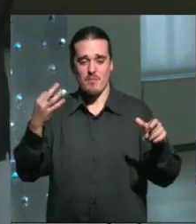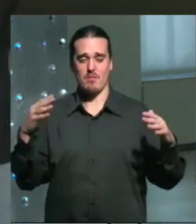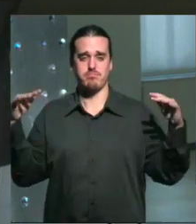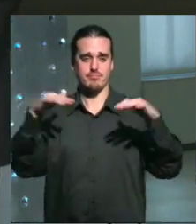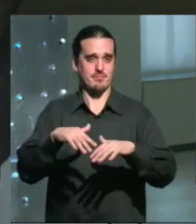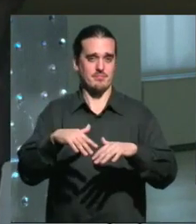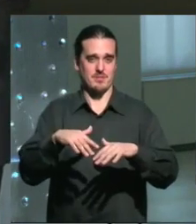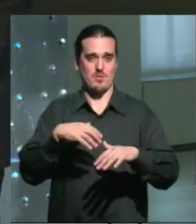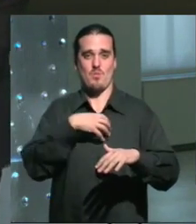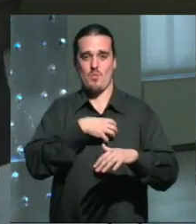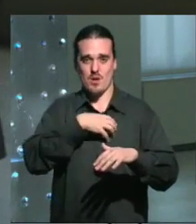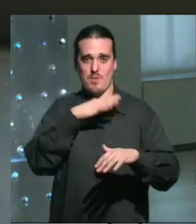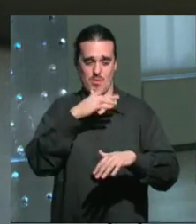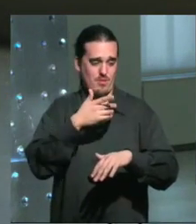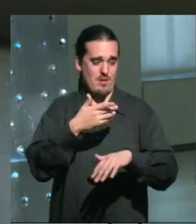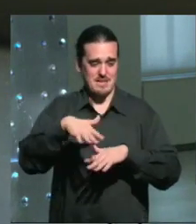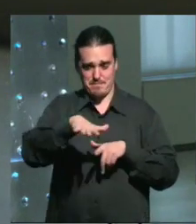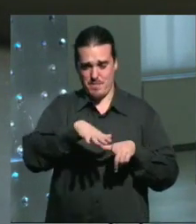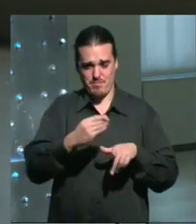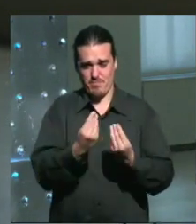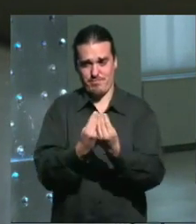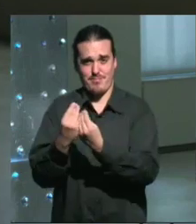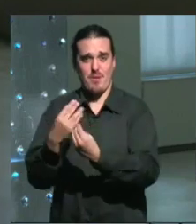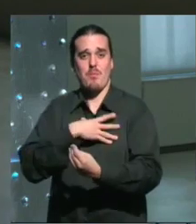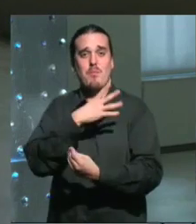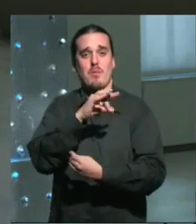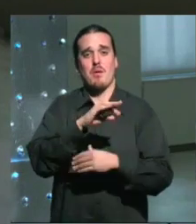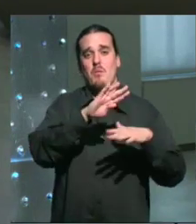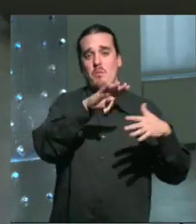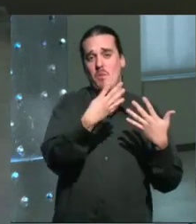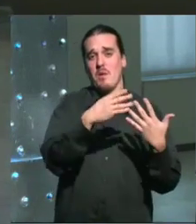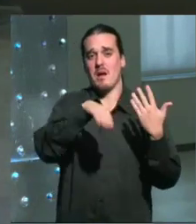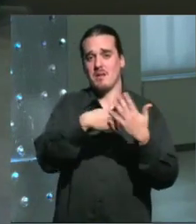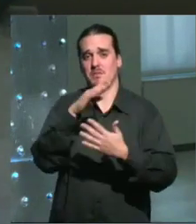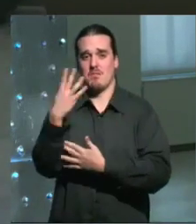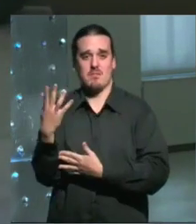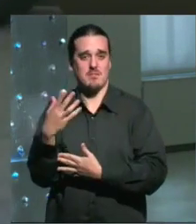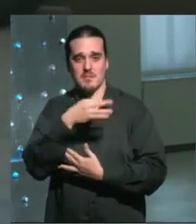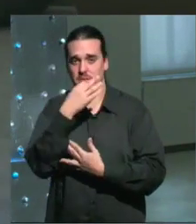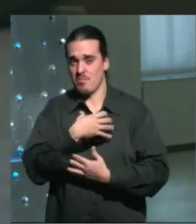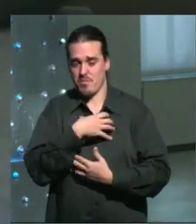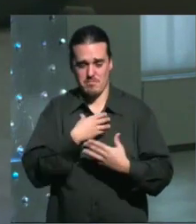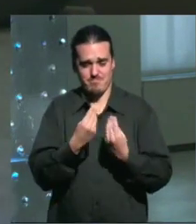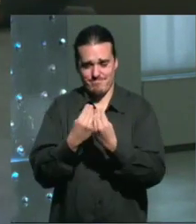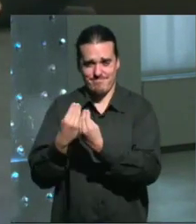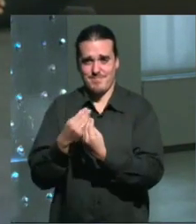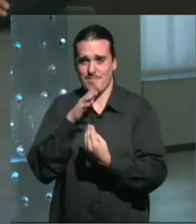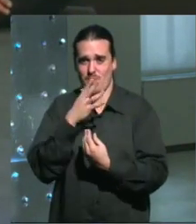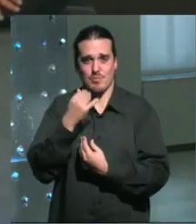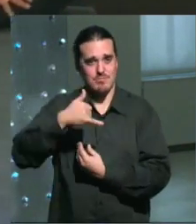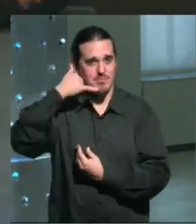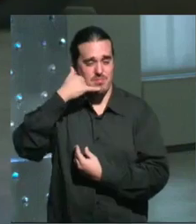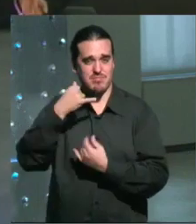de la mañana y entre 4 y 7 de la tarde estaban llenísimos y había gente que no podía hacer llamadas telefónicas. Estabas limitado por el número de líneas telefónicas que